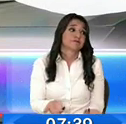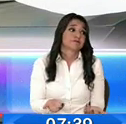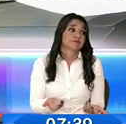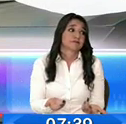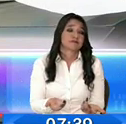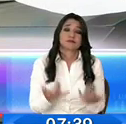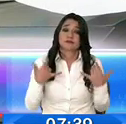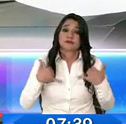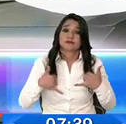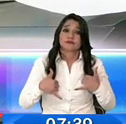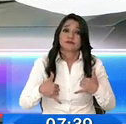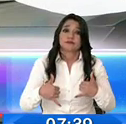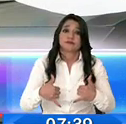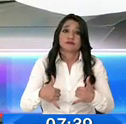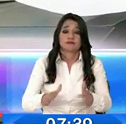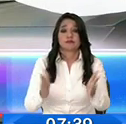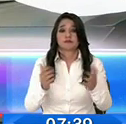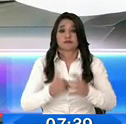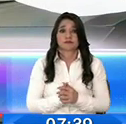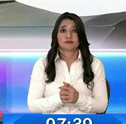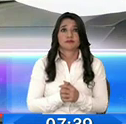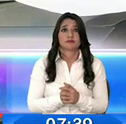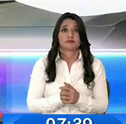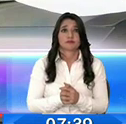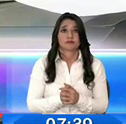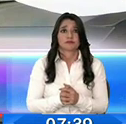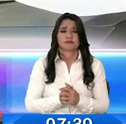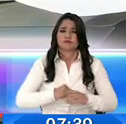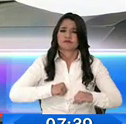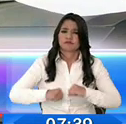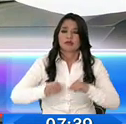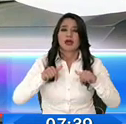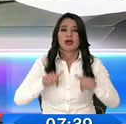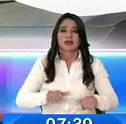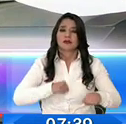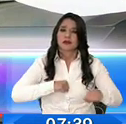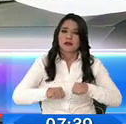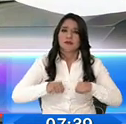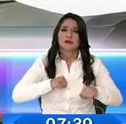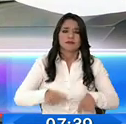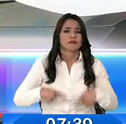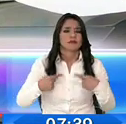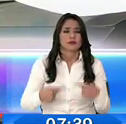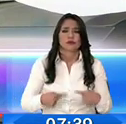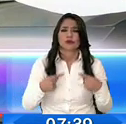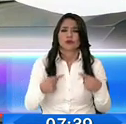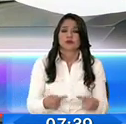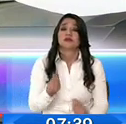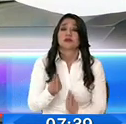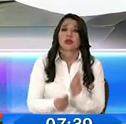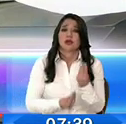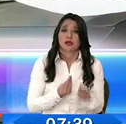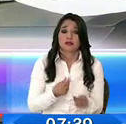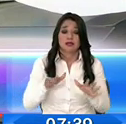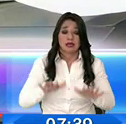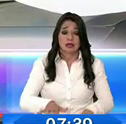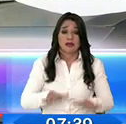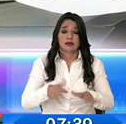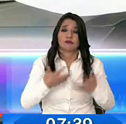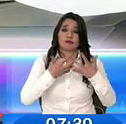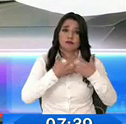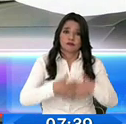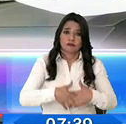su programa es terrible realmente la burocracia que nosotros tenemos que vencer hacer industria en este país